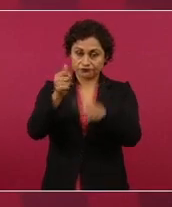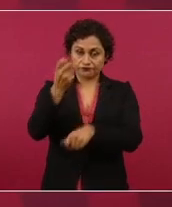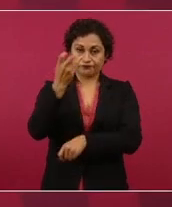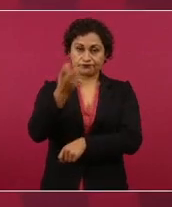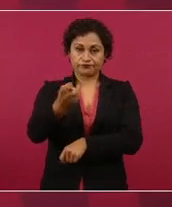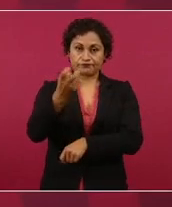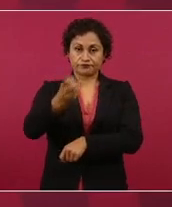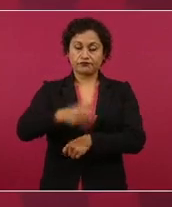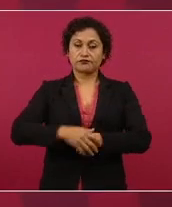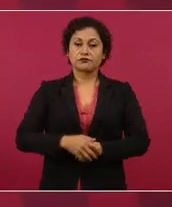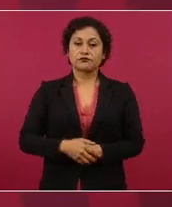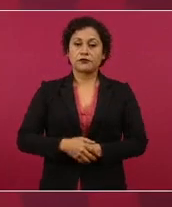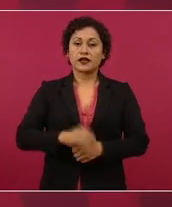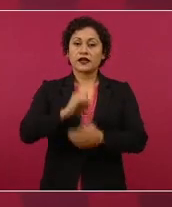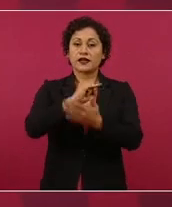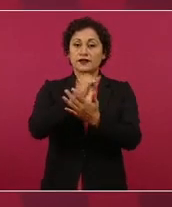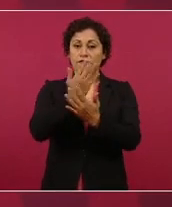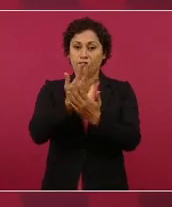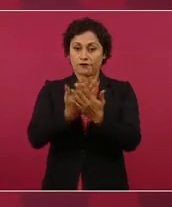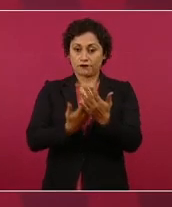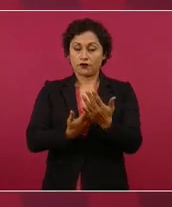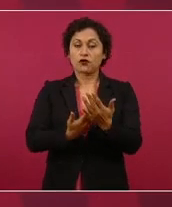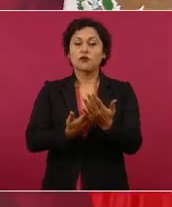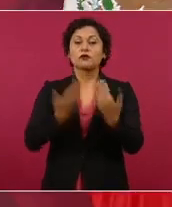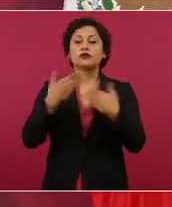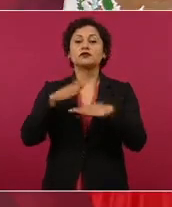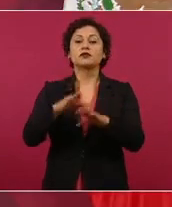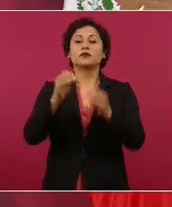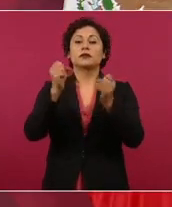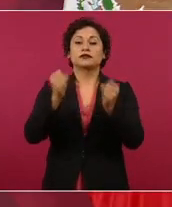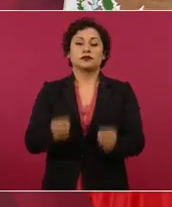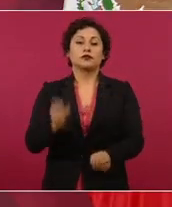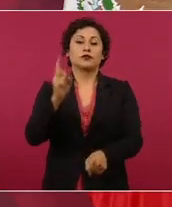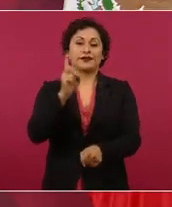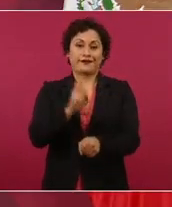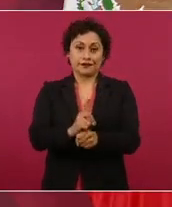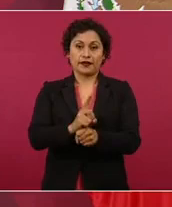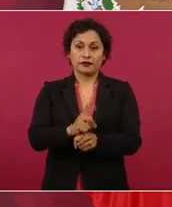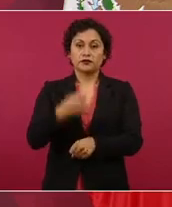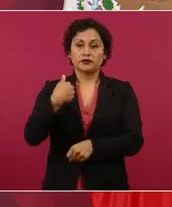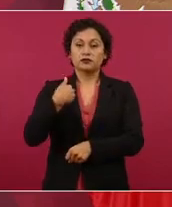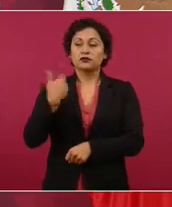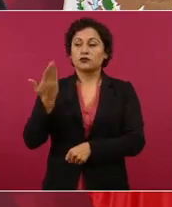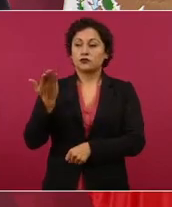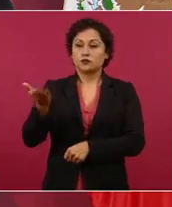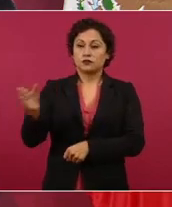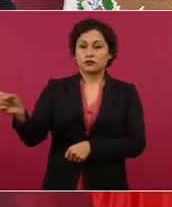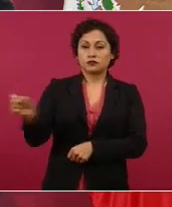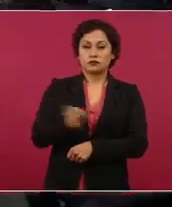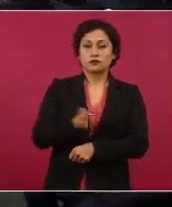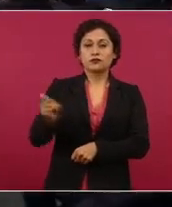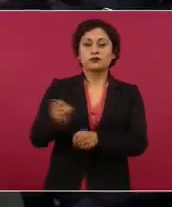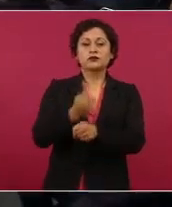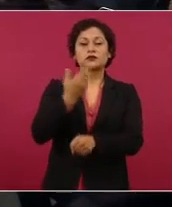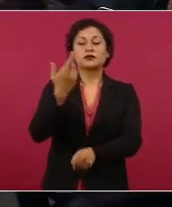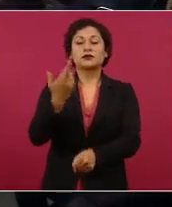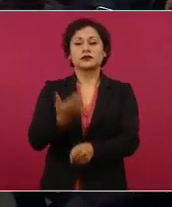En el próximo informe de seguridad le vamos a pedir a la secretaria